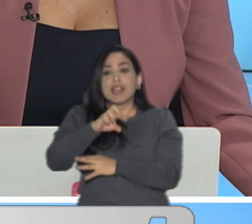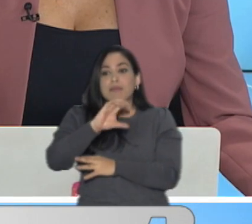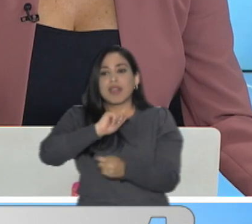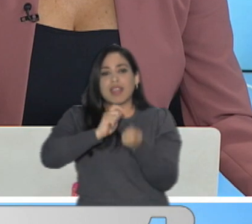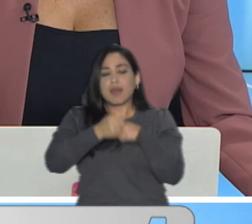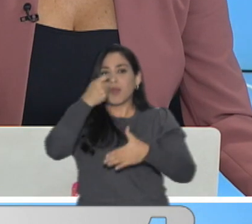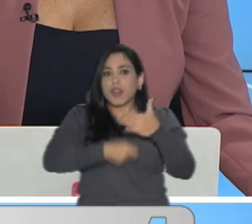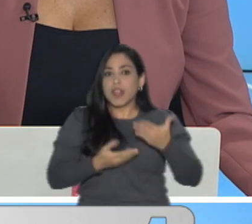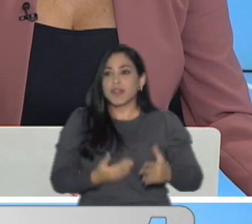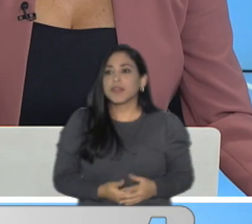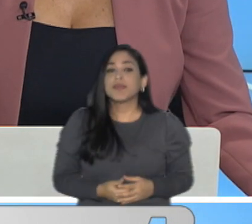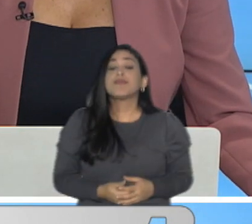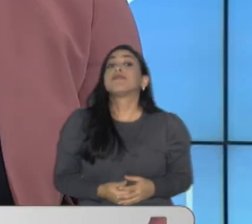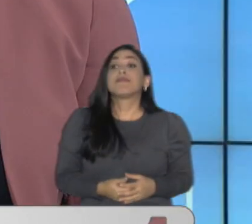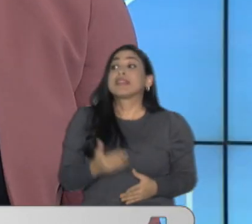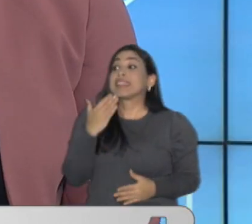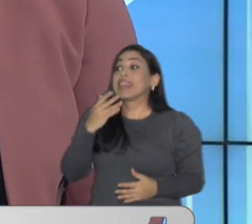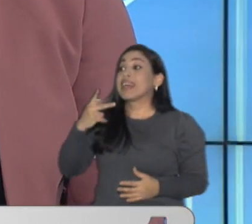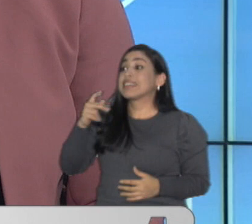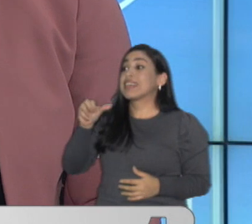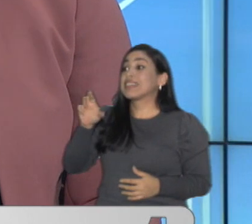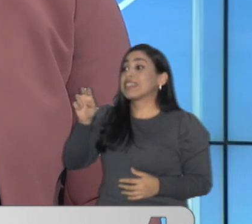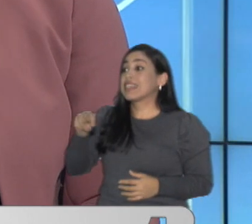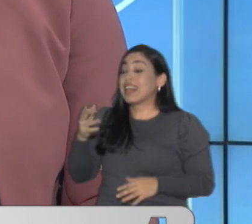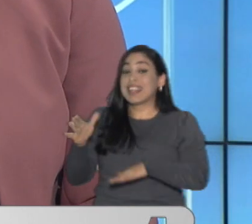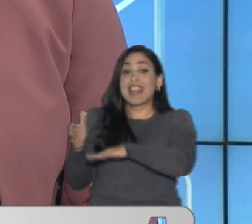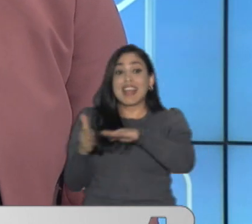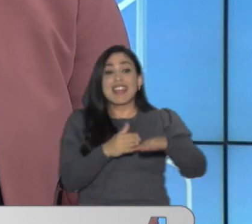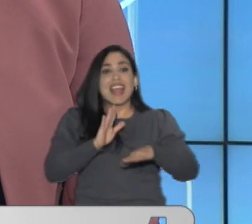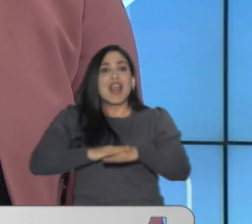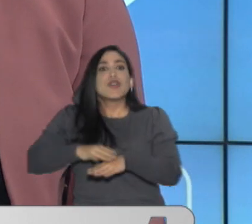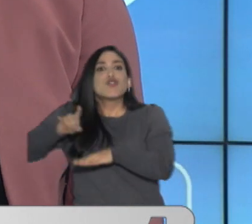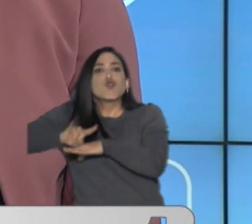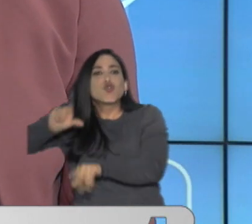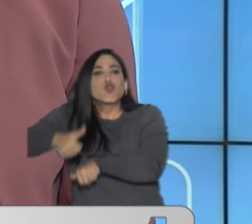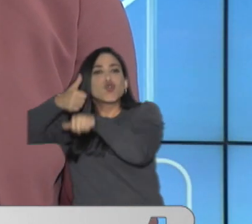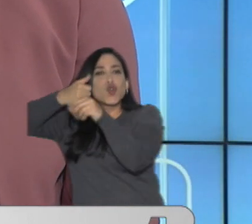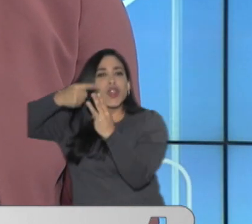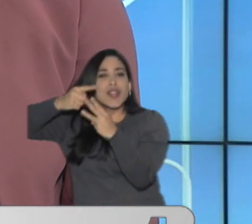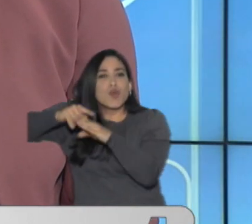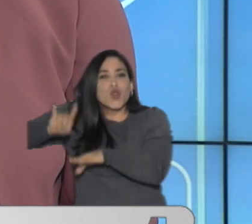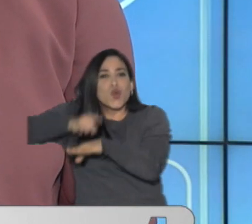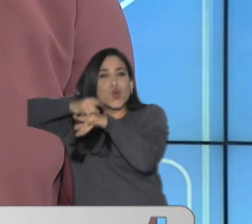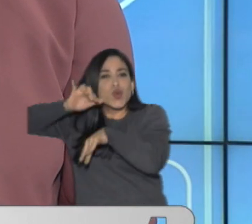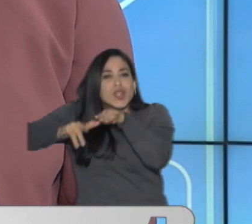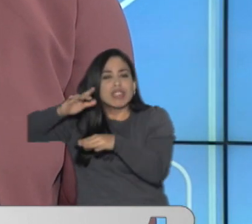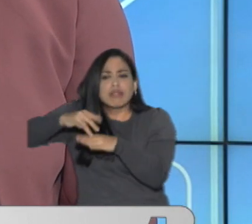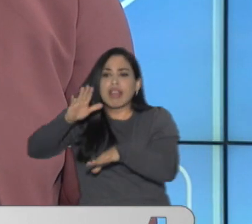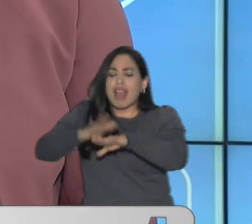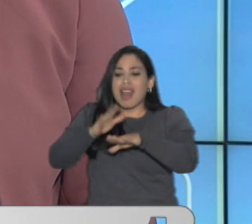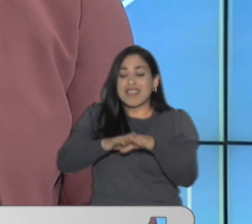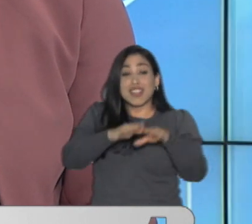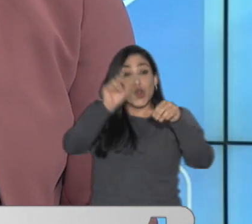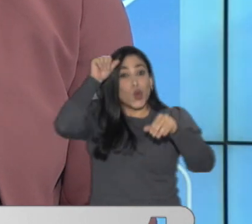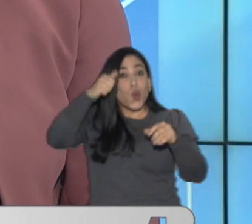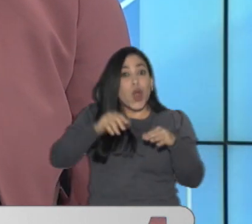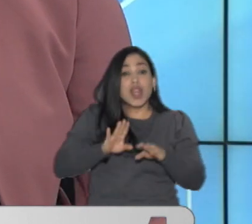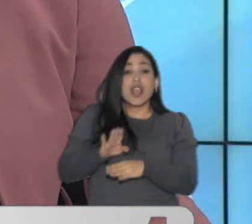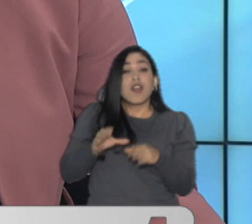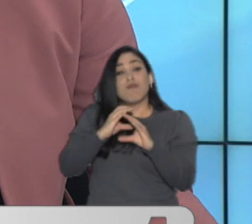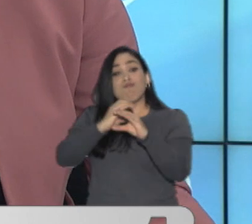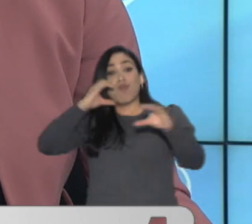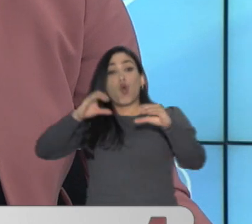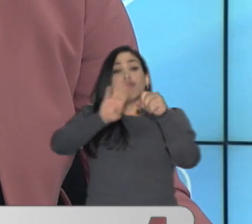noticias. Gracias, Karen. Y la Superintendencia de Transporte estableció que el vehículo envuelto en la tragedia en Santander, que dejó 6